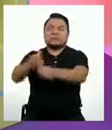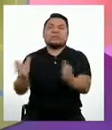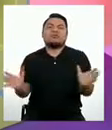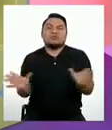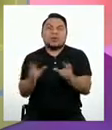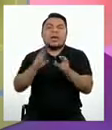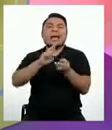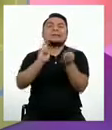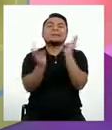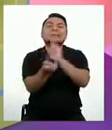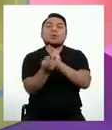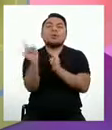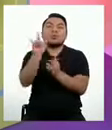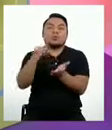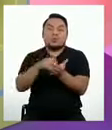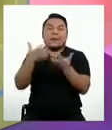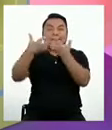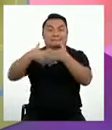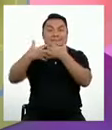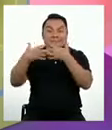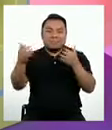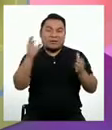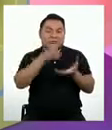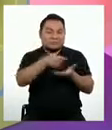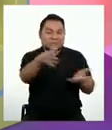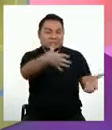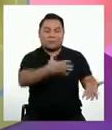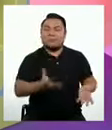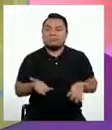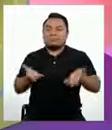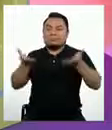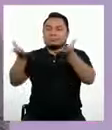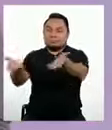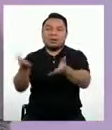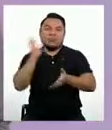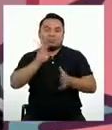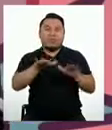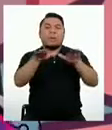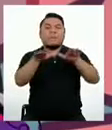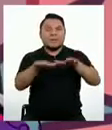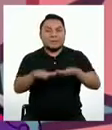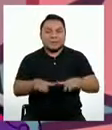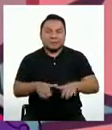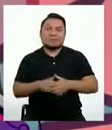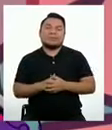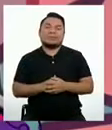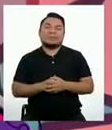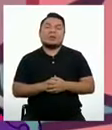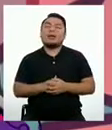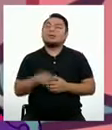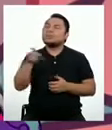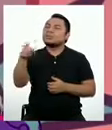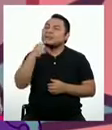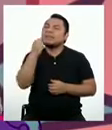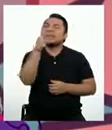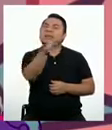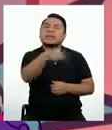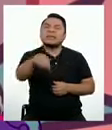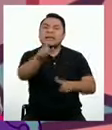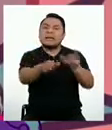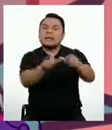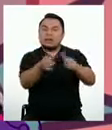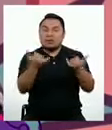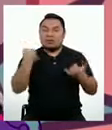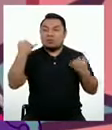de reciclaje y de esta manera también hacemos que nuestra basura no sea tan grande, ¿no? ¿Qué le recomendarías a la gente de nuestra generación